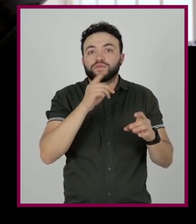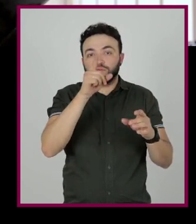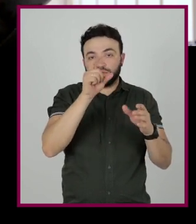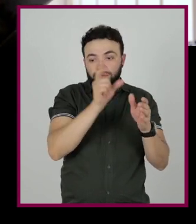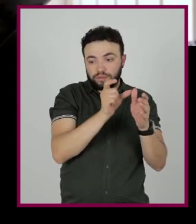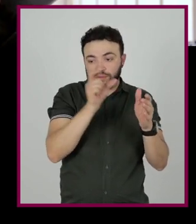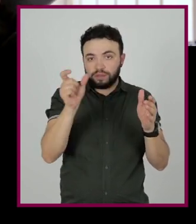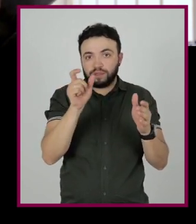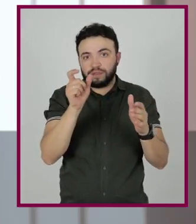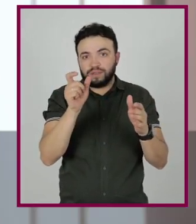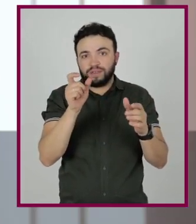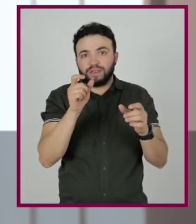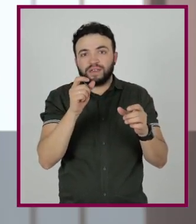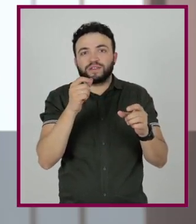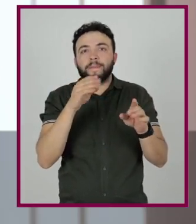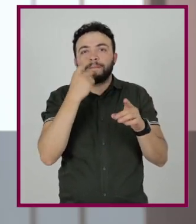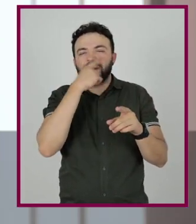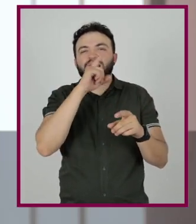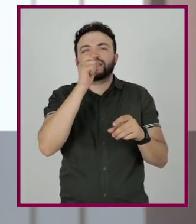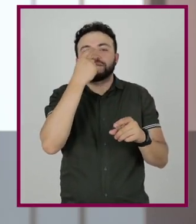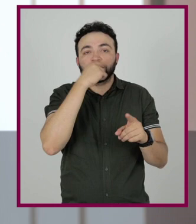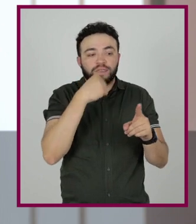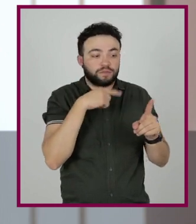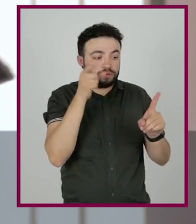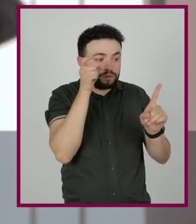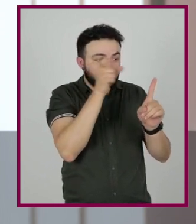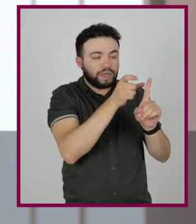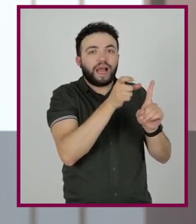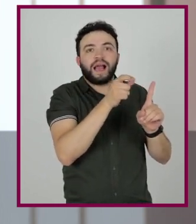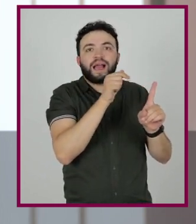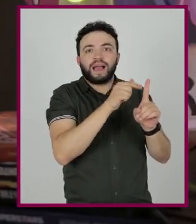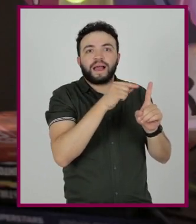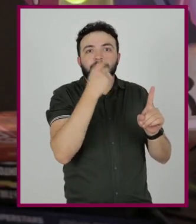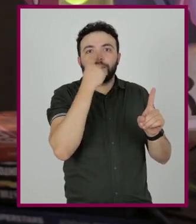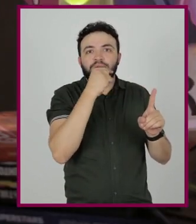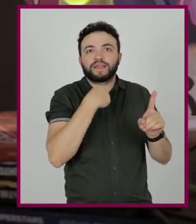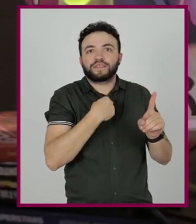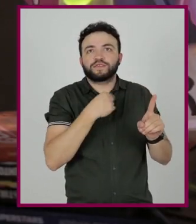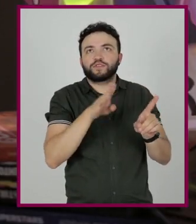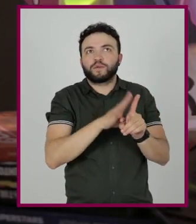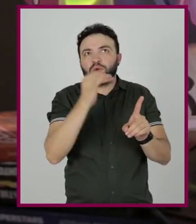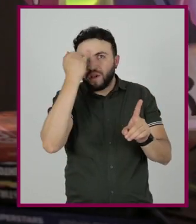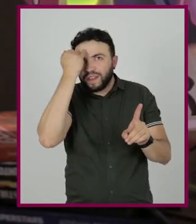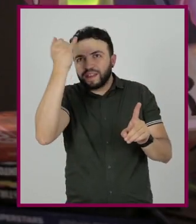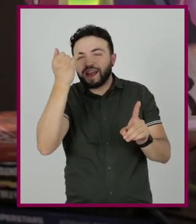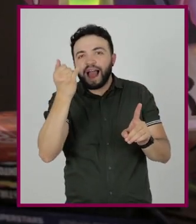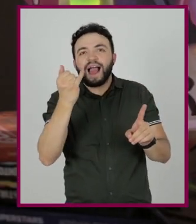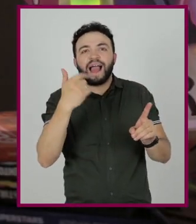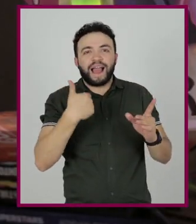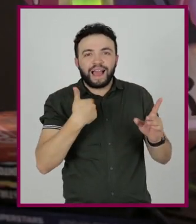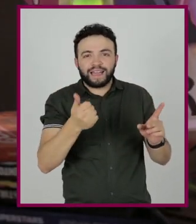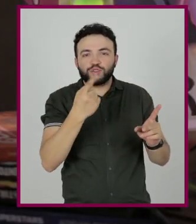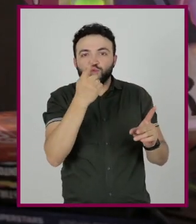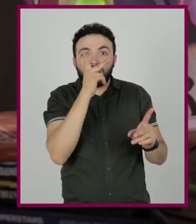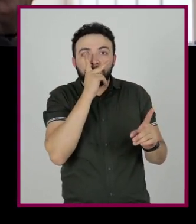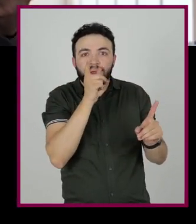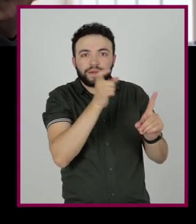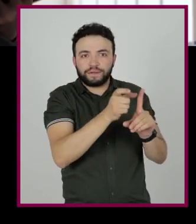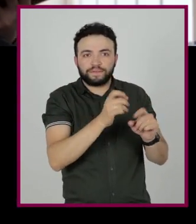Colócalos a un lado del texto. Voy a necesitar más manos para hacerlo. ¿Cuáles son las palabras o conceptos